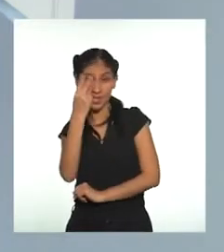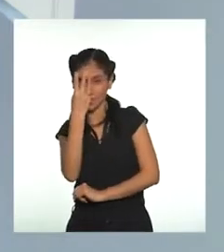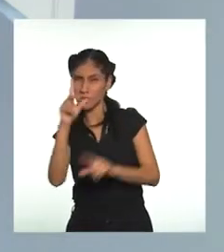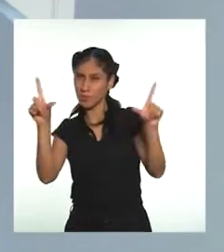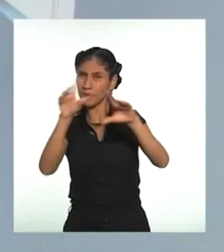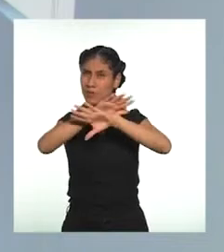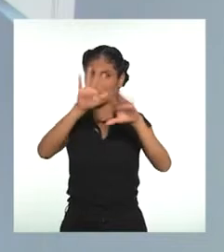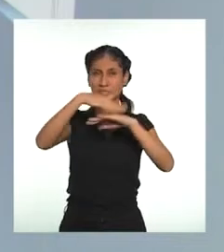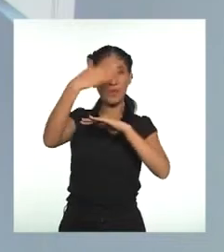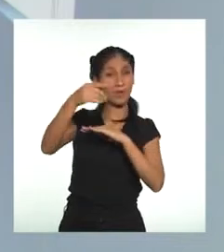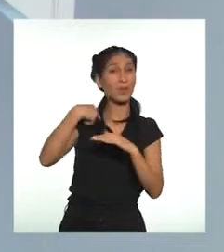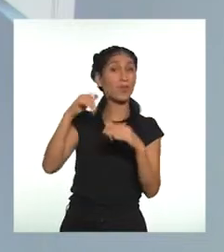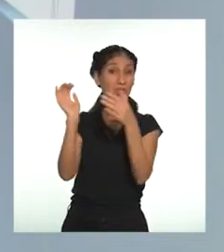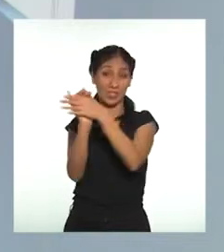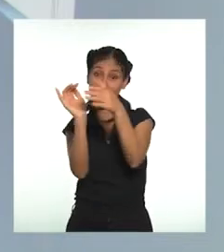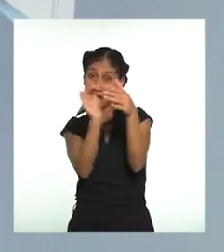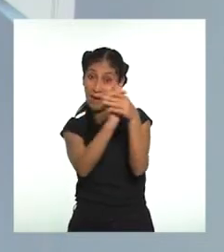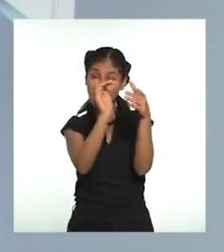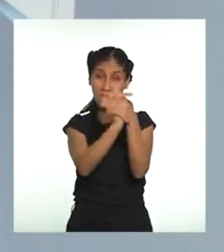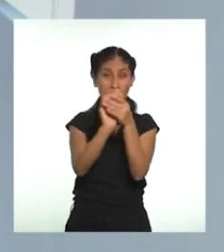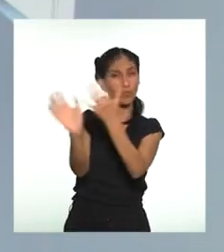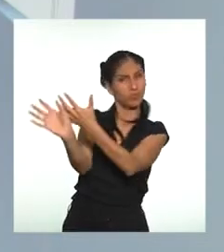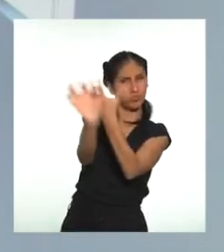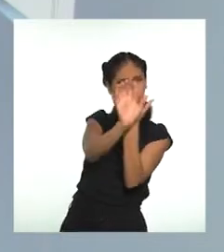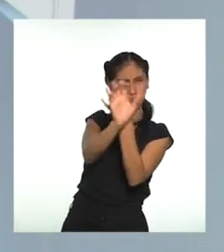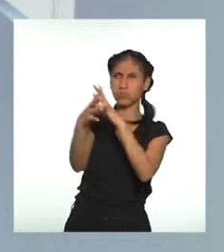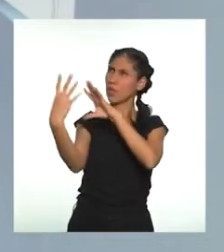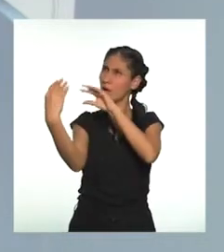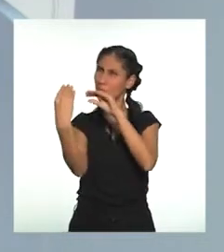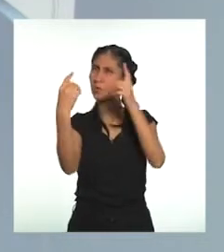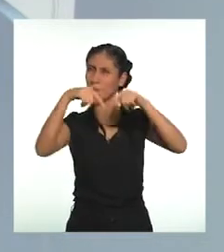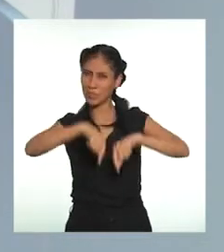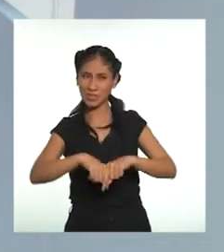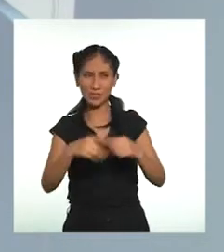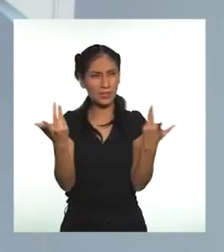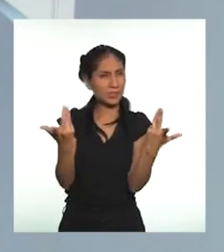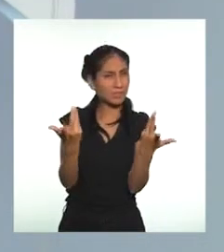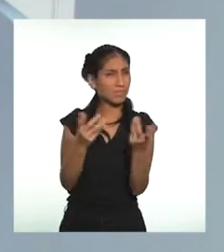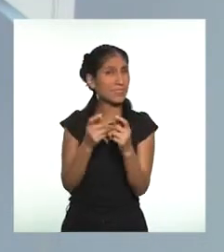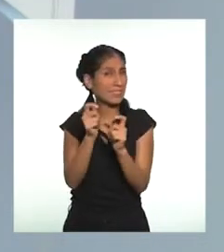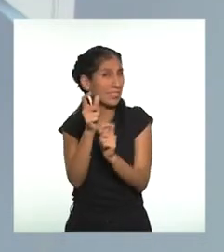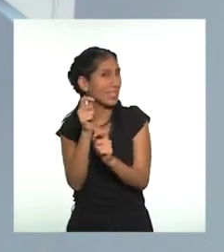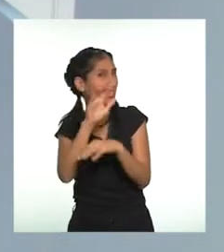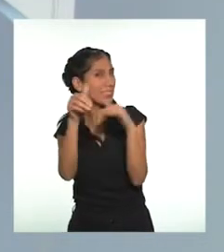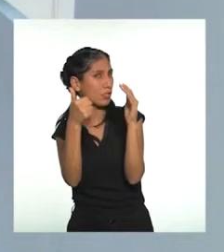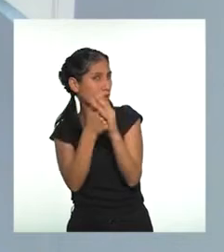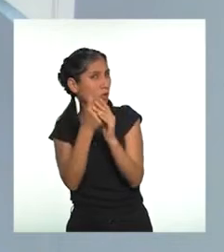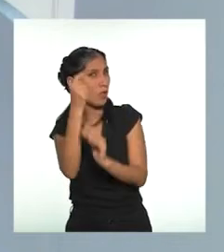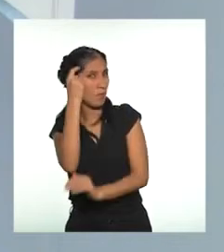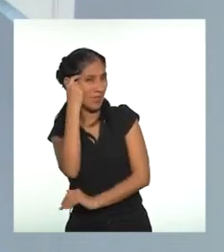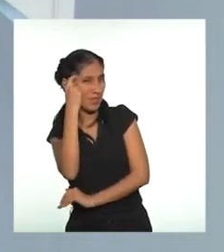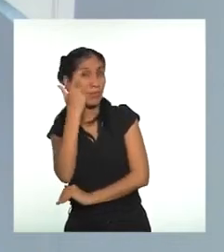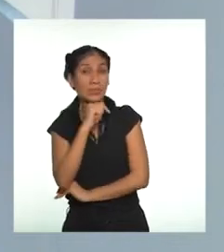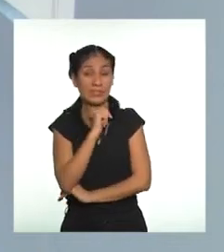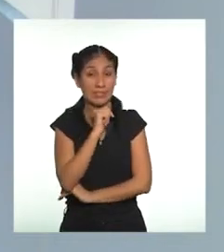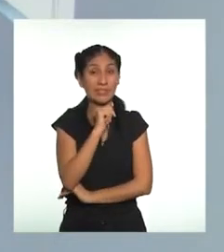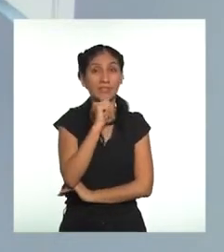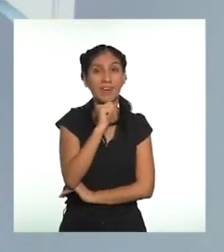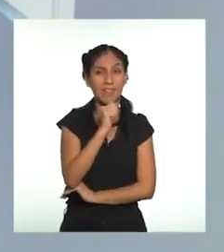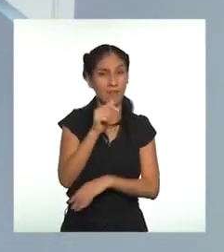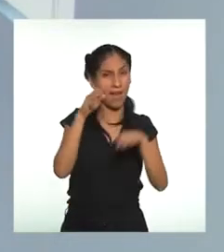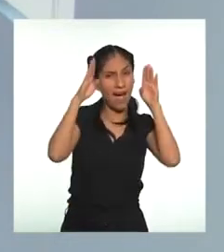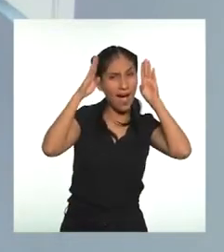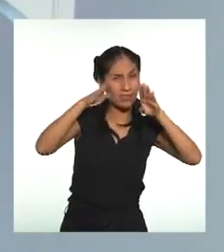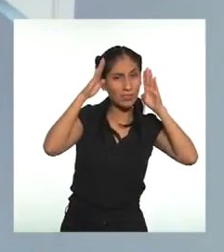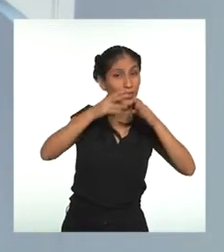programa anterior estuve conversando por el chat con mis amigas y amigos del barrio. La mayoría pensamos que no le hemos estado